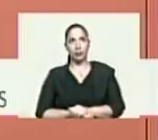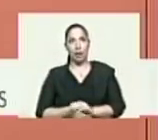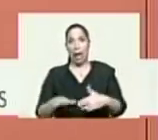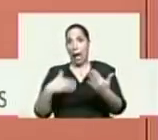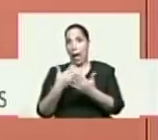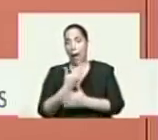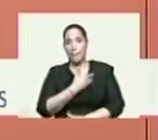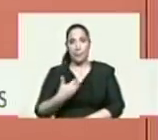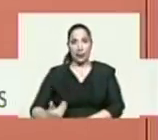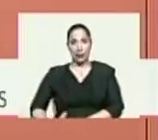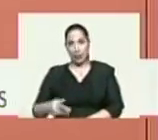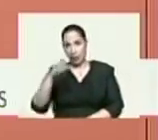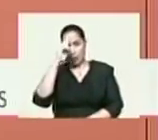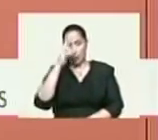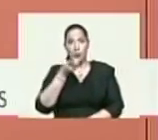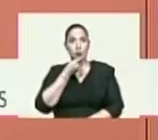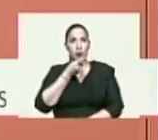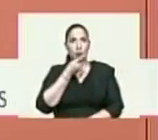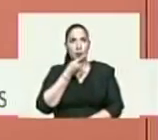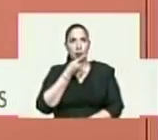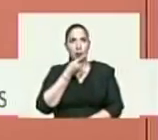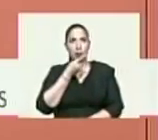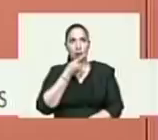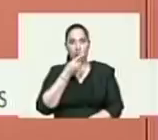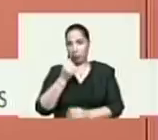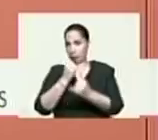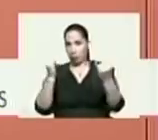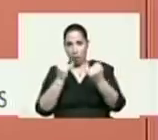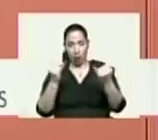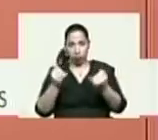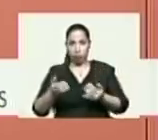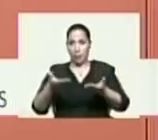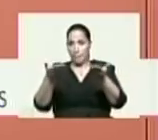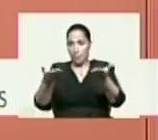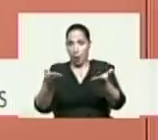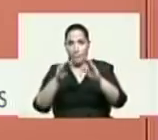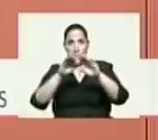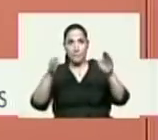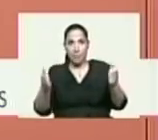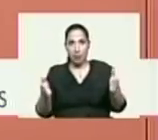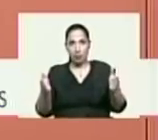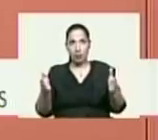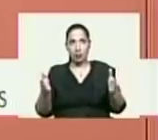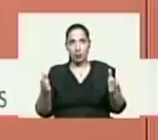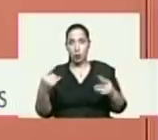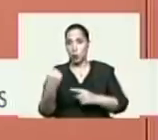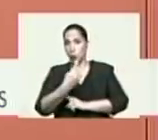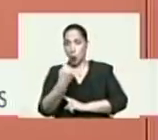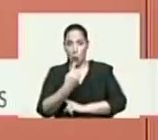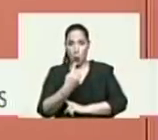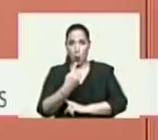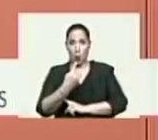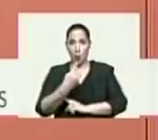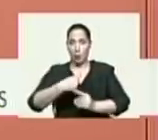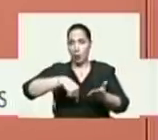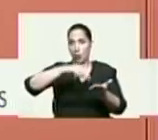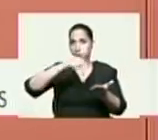de República Dominicana, Danilo Medina, había colocado las mesas para solamente el acto de la